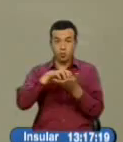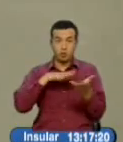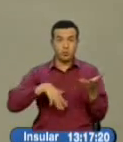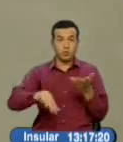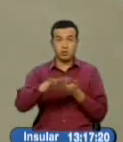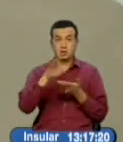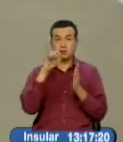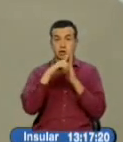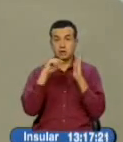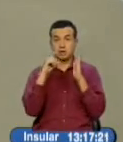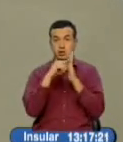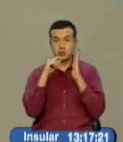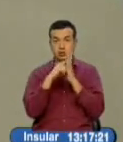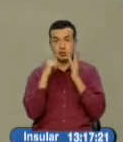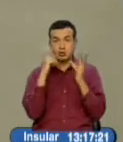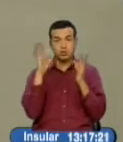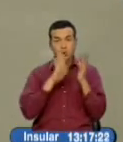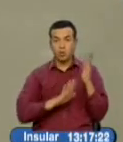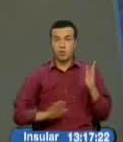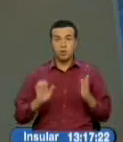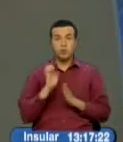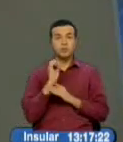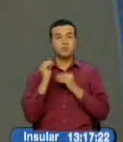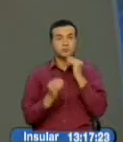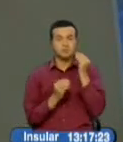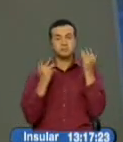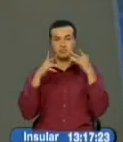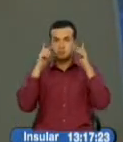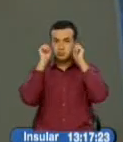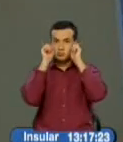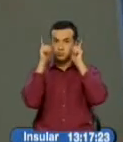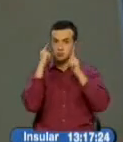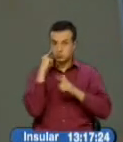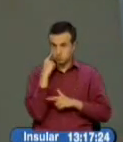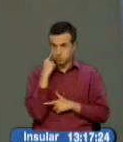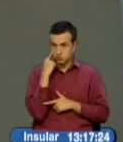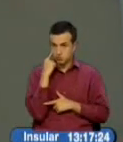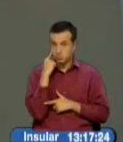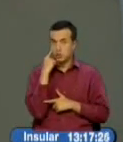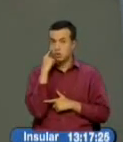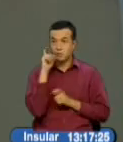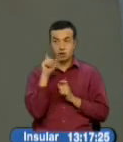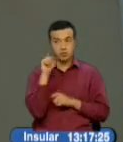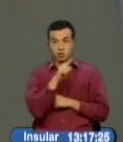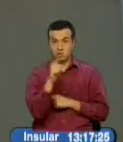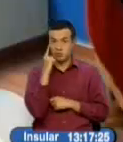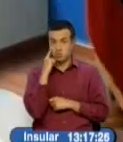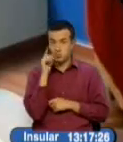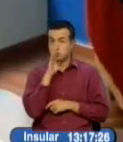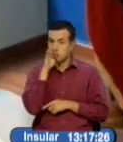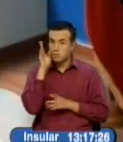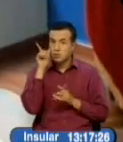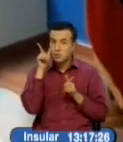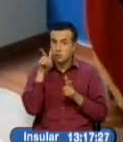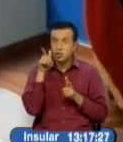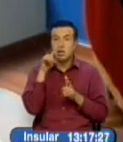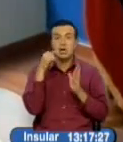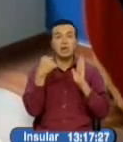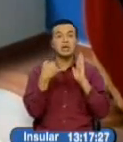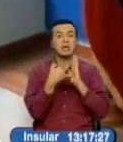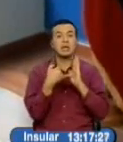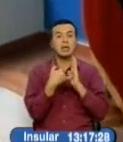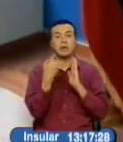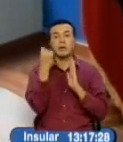del Servicio de Rentas Internas en todo el país estará atenta a precautelar los intereses de la ciudadanía. Que el IVA es un